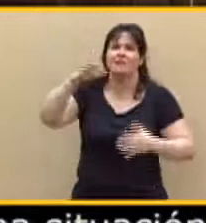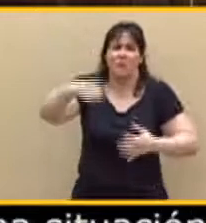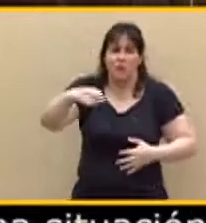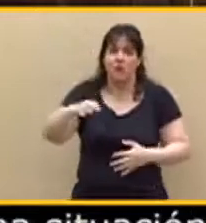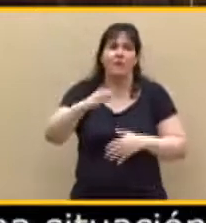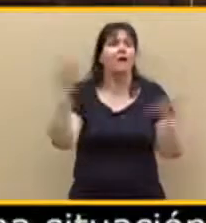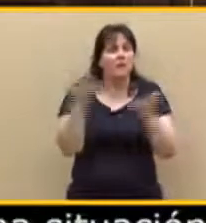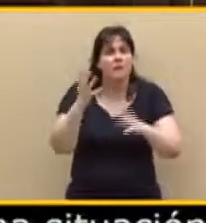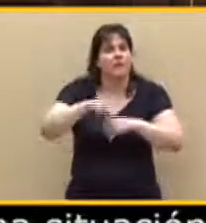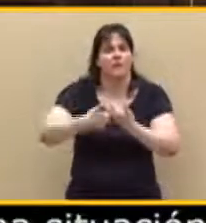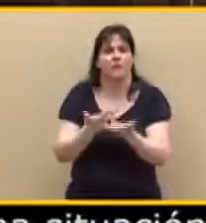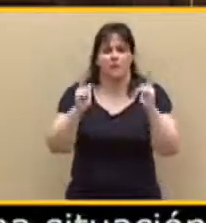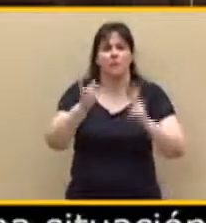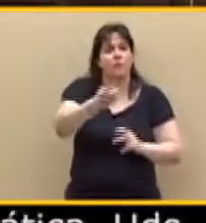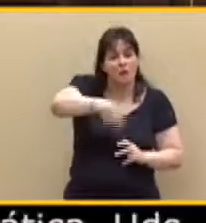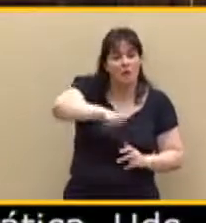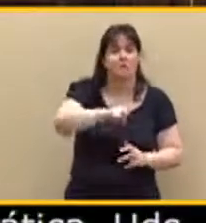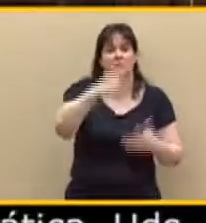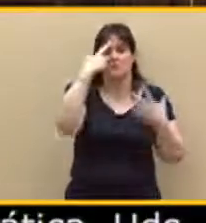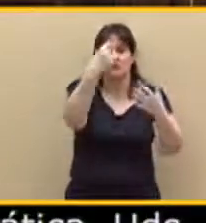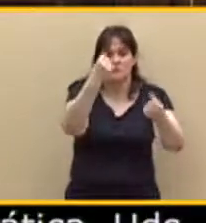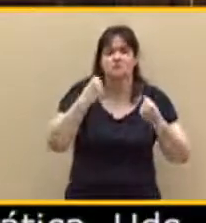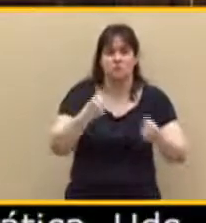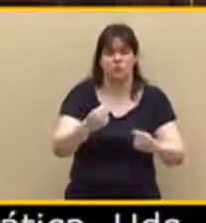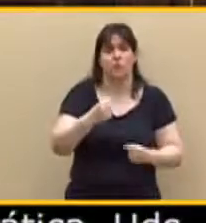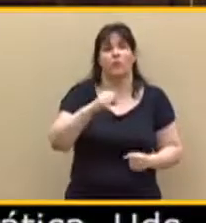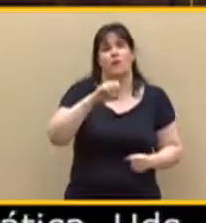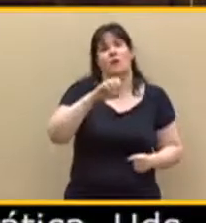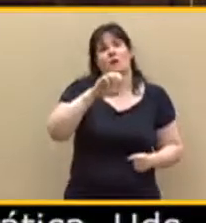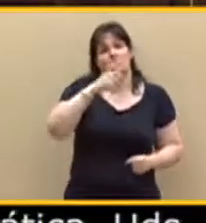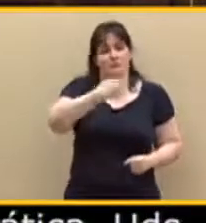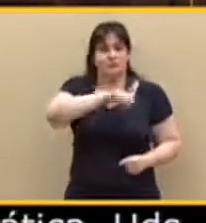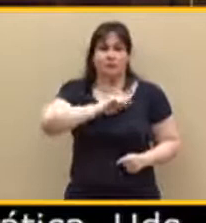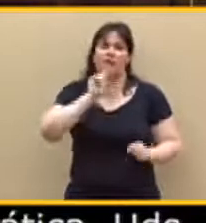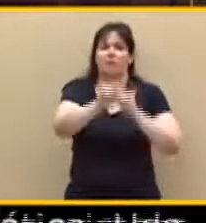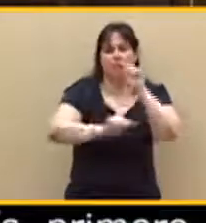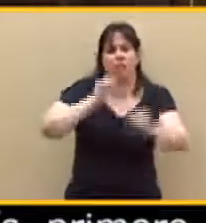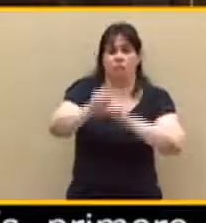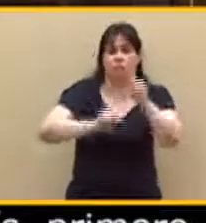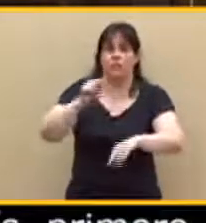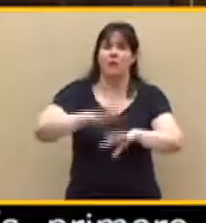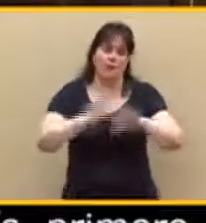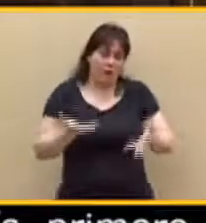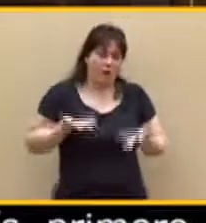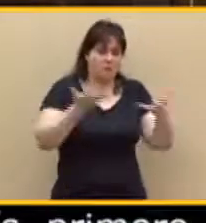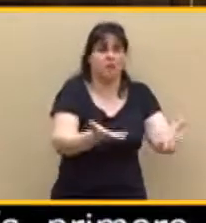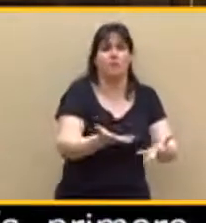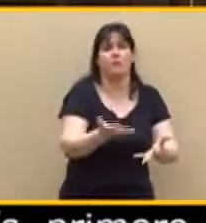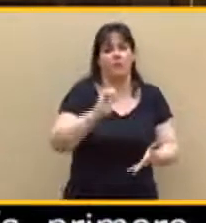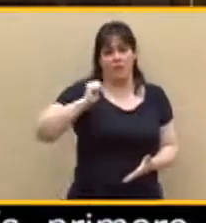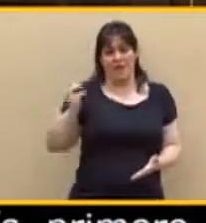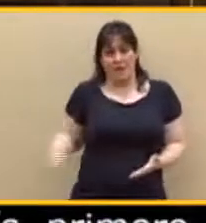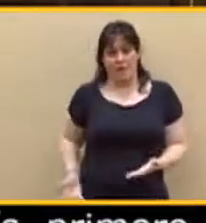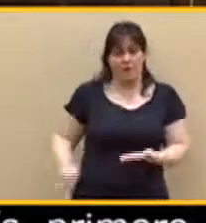han parasitado las instituciones de nuestro país, primero para ponerlas al servicio de su enriquecimiento y del de las élites económicas